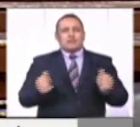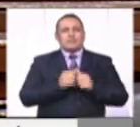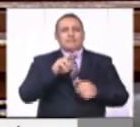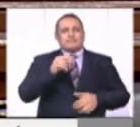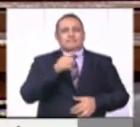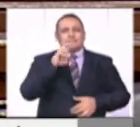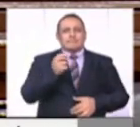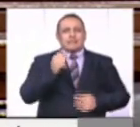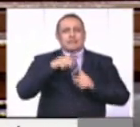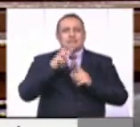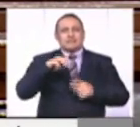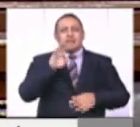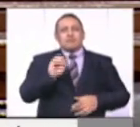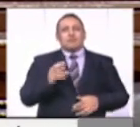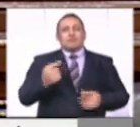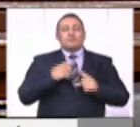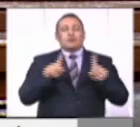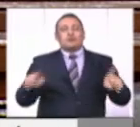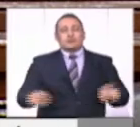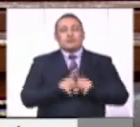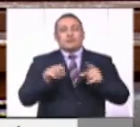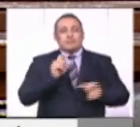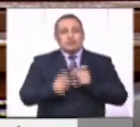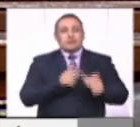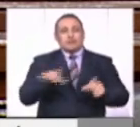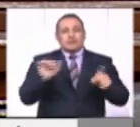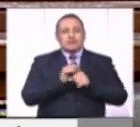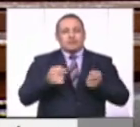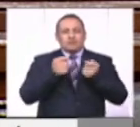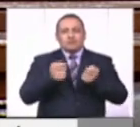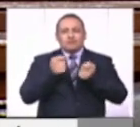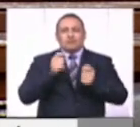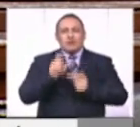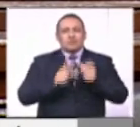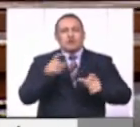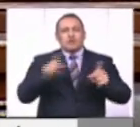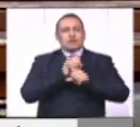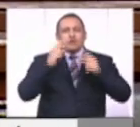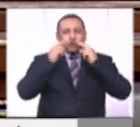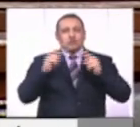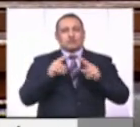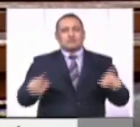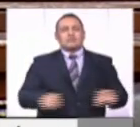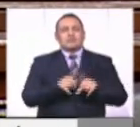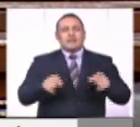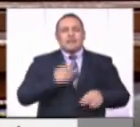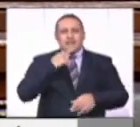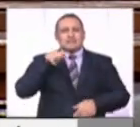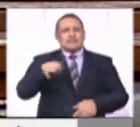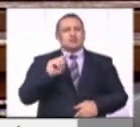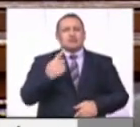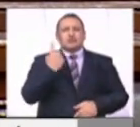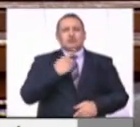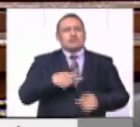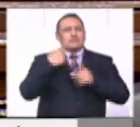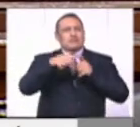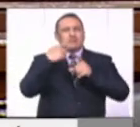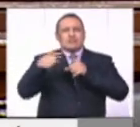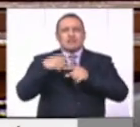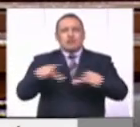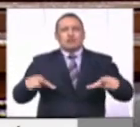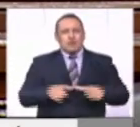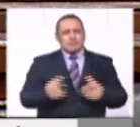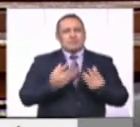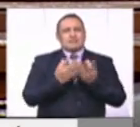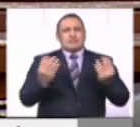de tampo pero sin embargo tenemos gente que asusa a la población que no conoce y están ahí no solo ahí en muchos casos